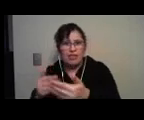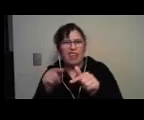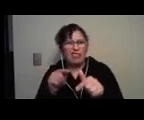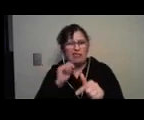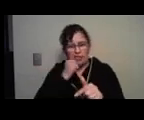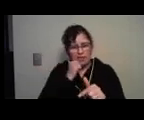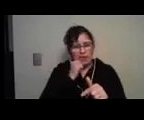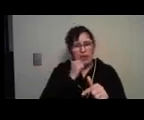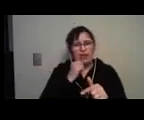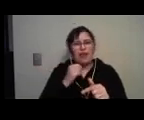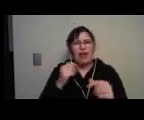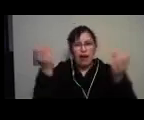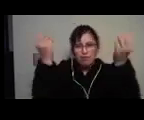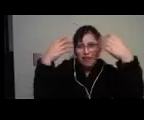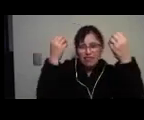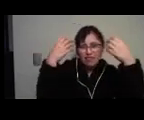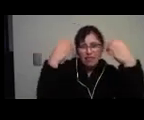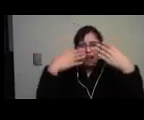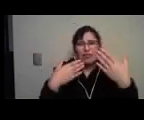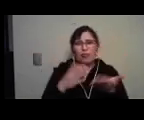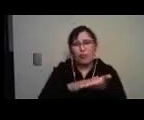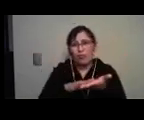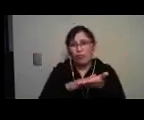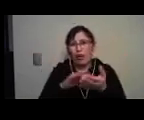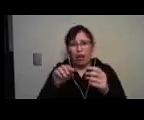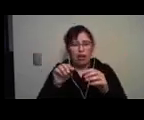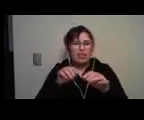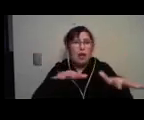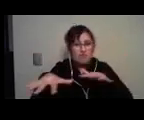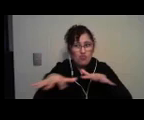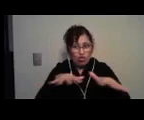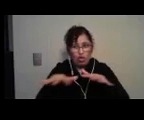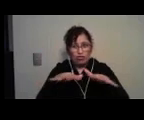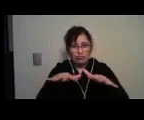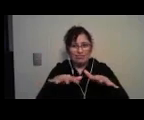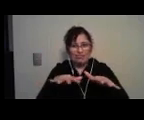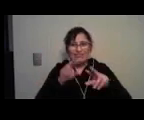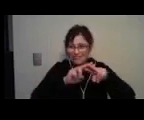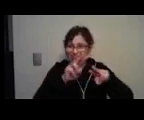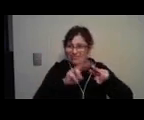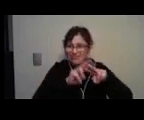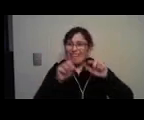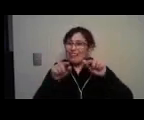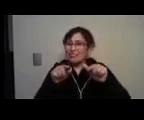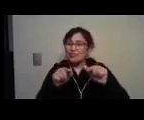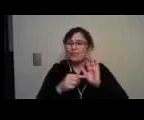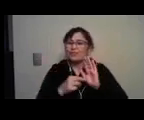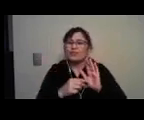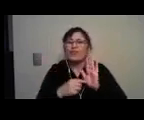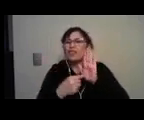referencia al aprendizaje que se produce en relación a los actos motores, ¿ya? que está representada